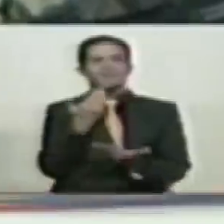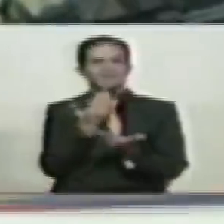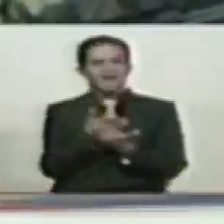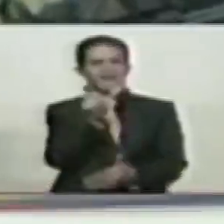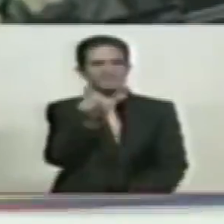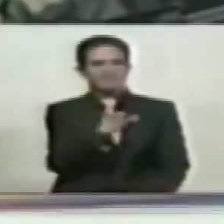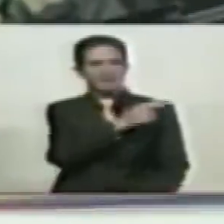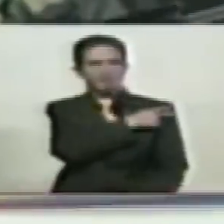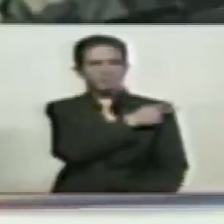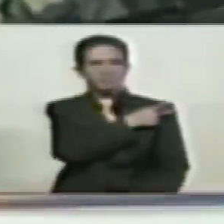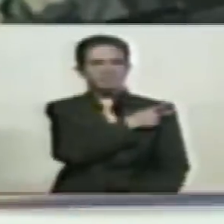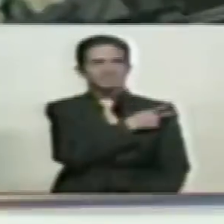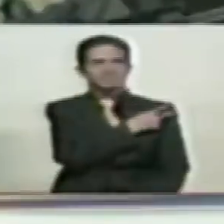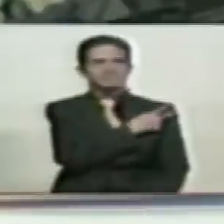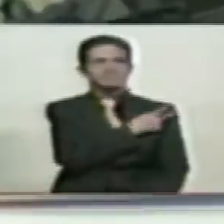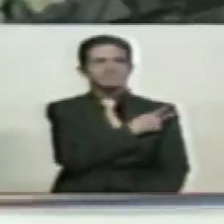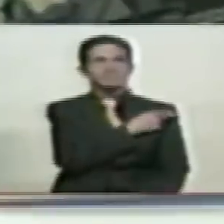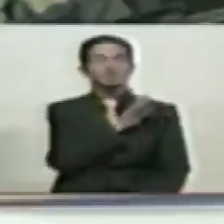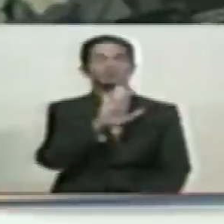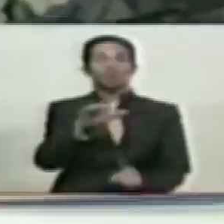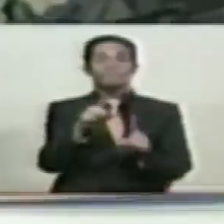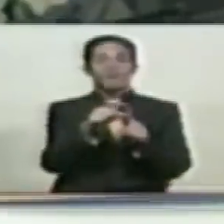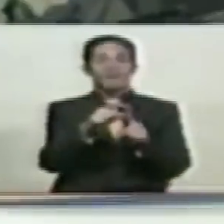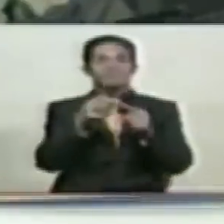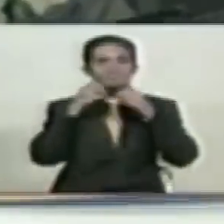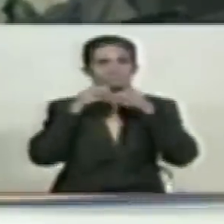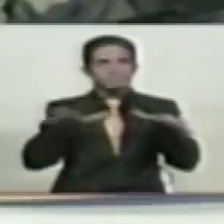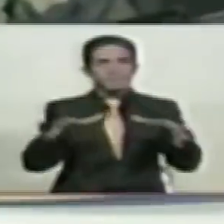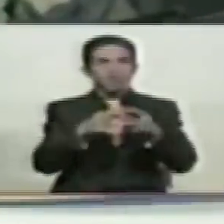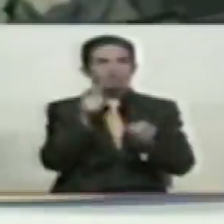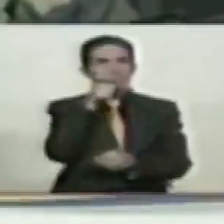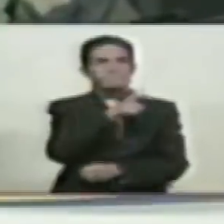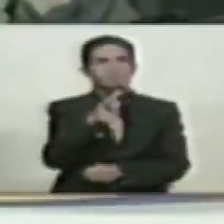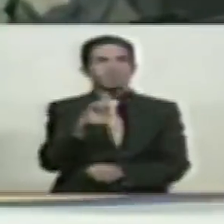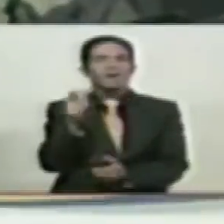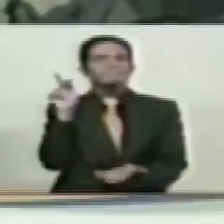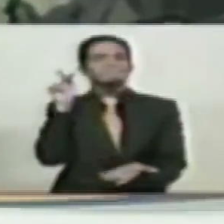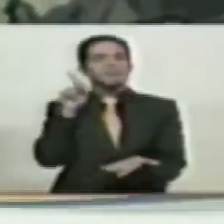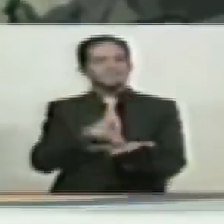jefe. Sus palabras se harán llegar a todo el personal que